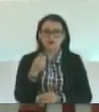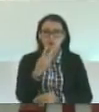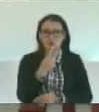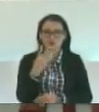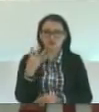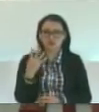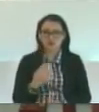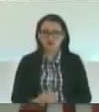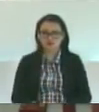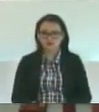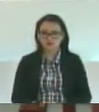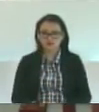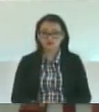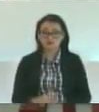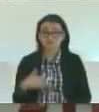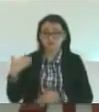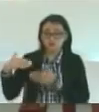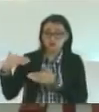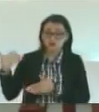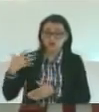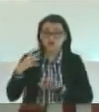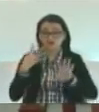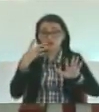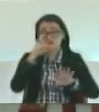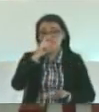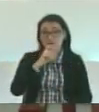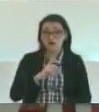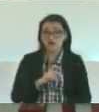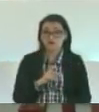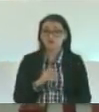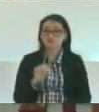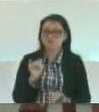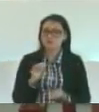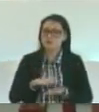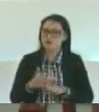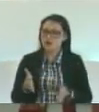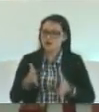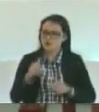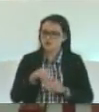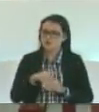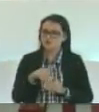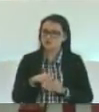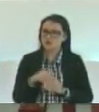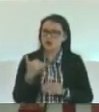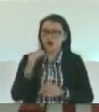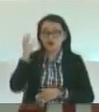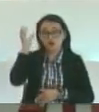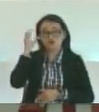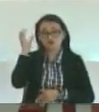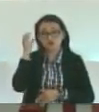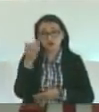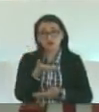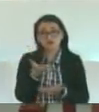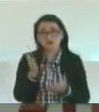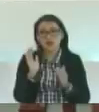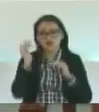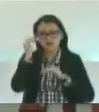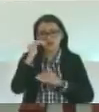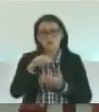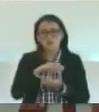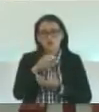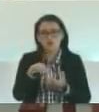24 en 19 años. Por algo ganamos elecciones, porque hay una conciencia, porque atendemos los